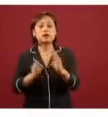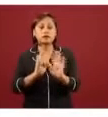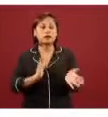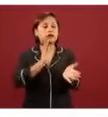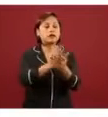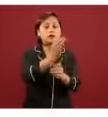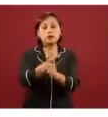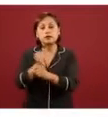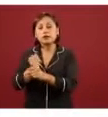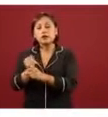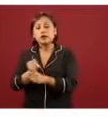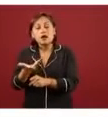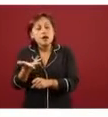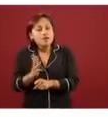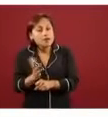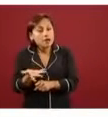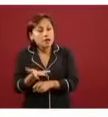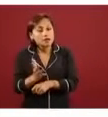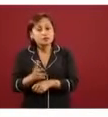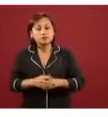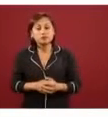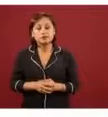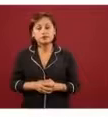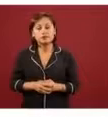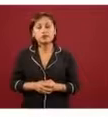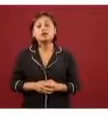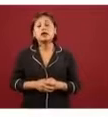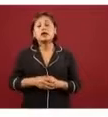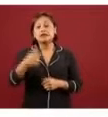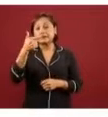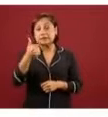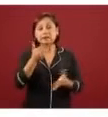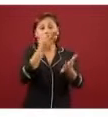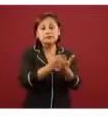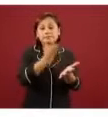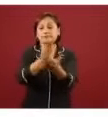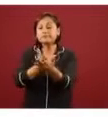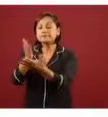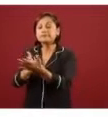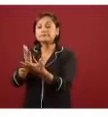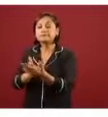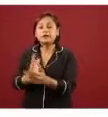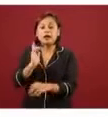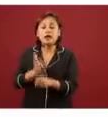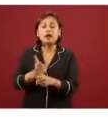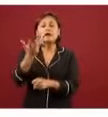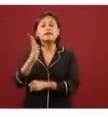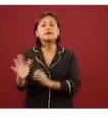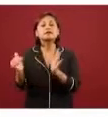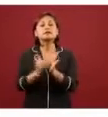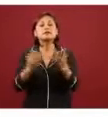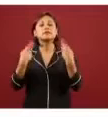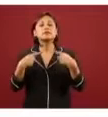Se han detectado alrededor de en estos 7 operativos nada más a 10,000 trabajadores subcontratados ilegalmente